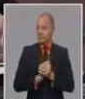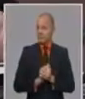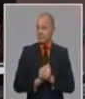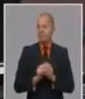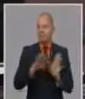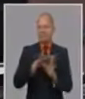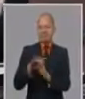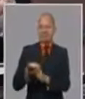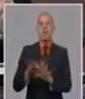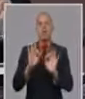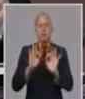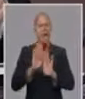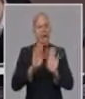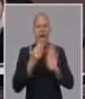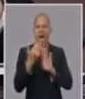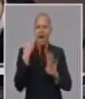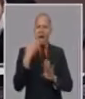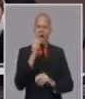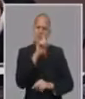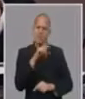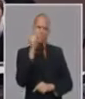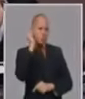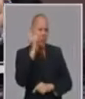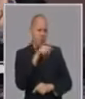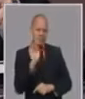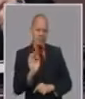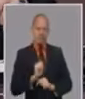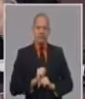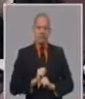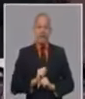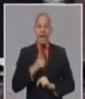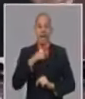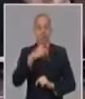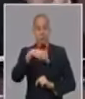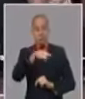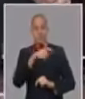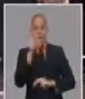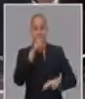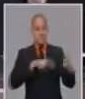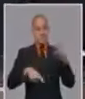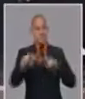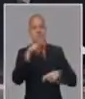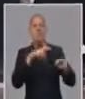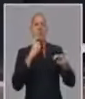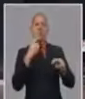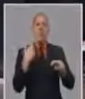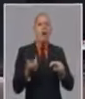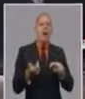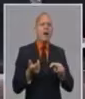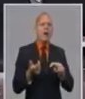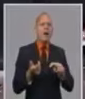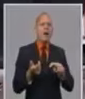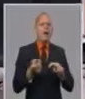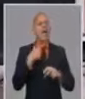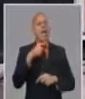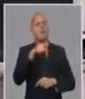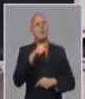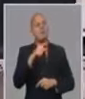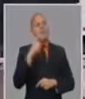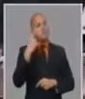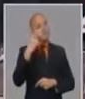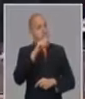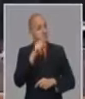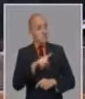Entonces, en las propias investigaciones que ustedes han tenido, más que generalidades, lo que han encontrado es características